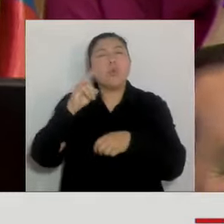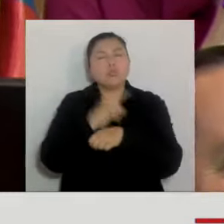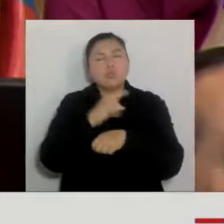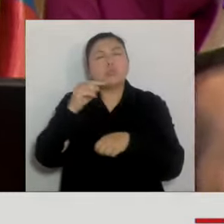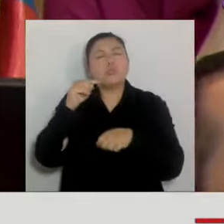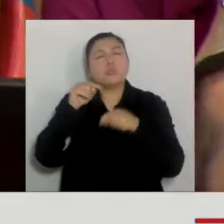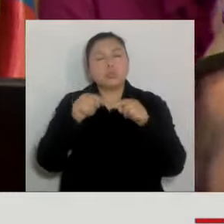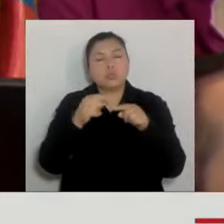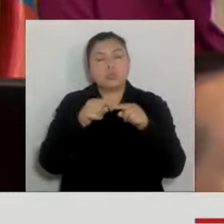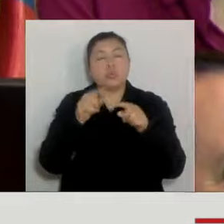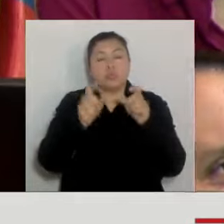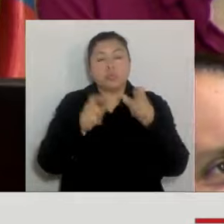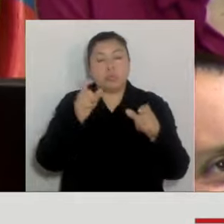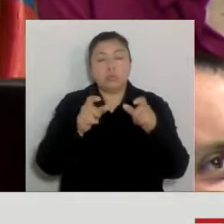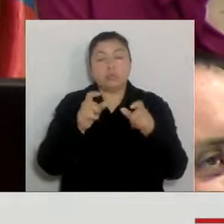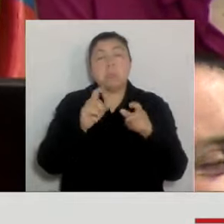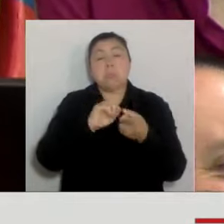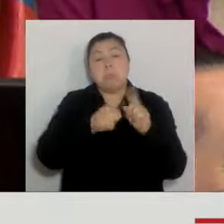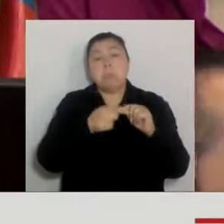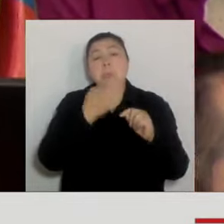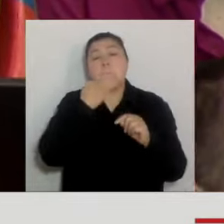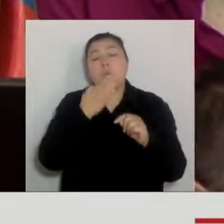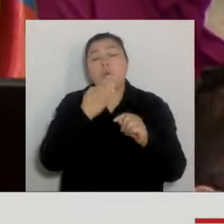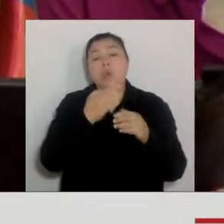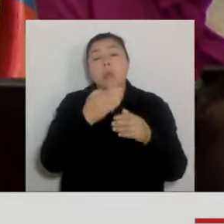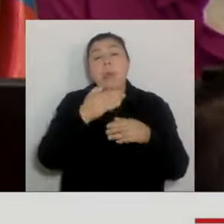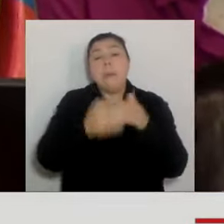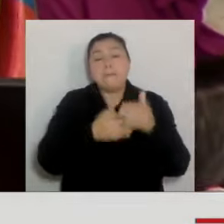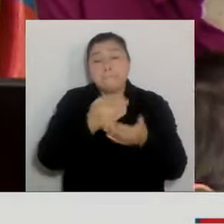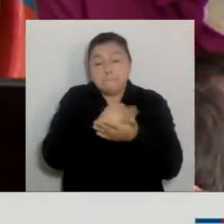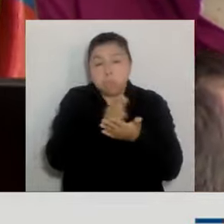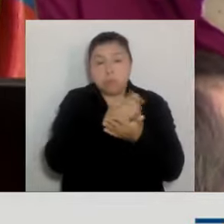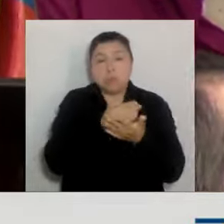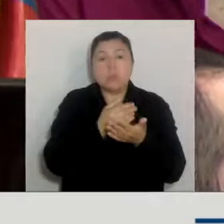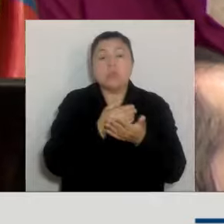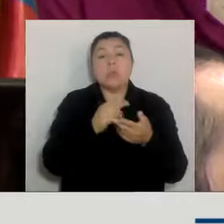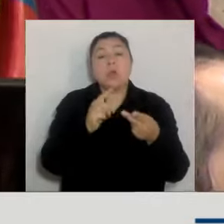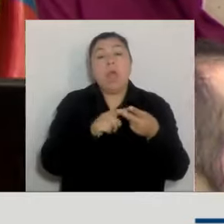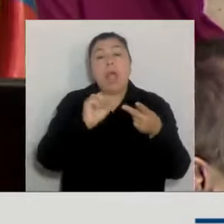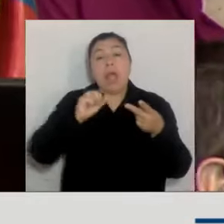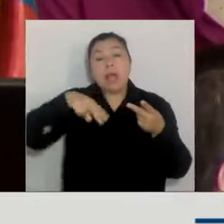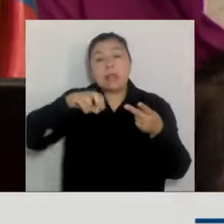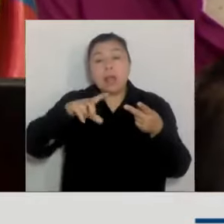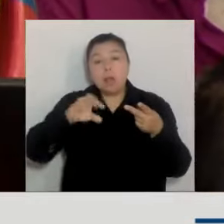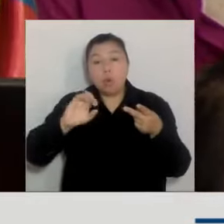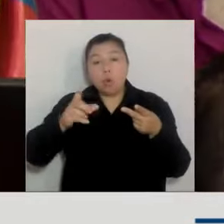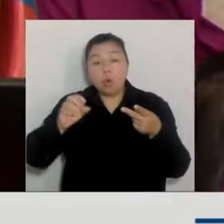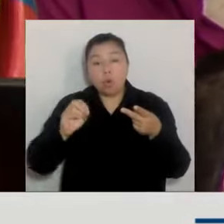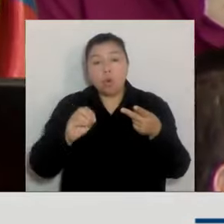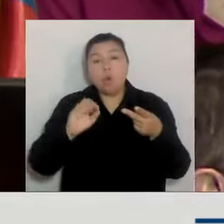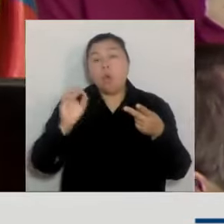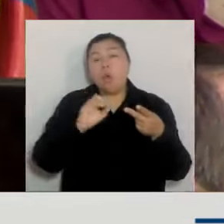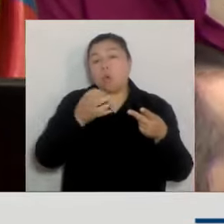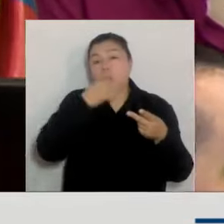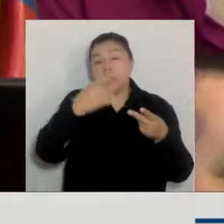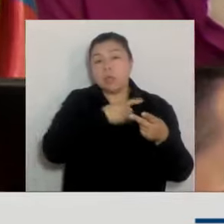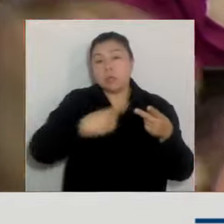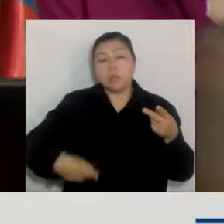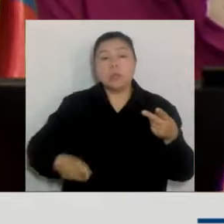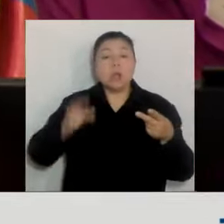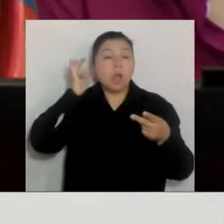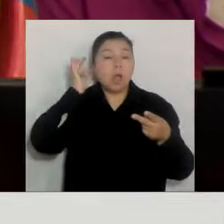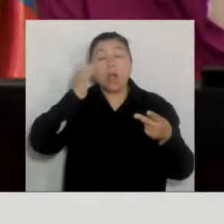apropiado utilizar el término procesado eh el término análogo por ejemplo eh o como decía el diputado Félix González en